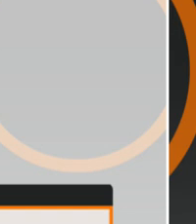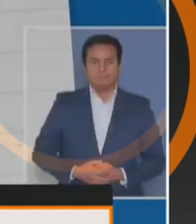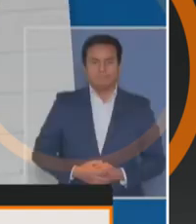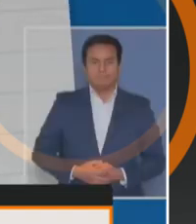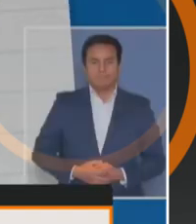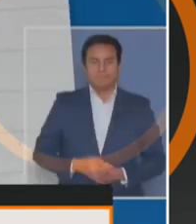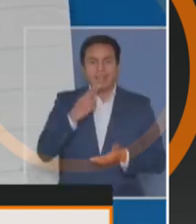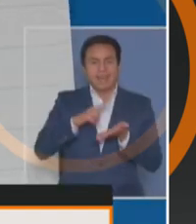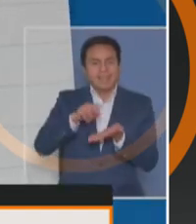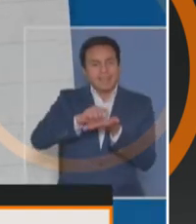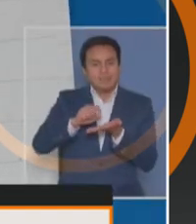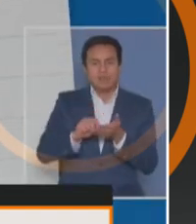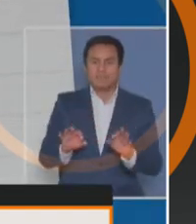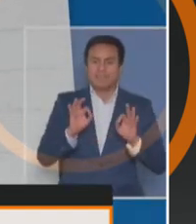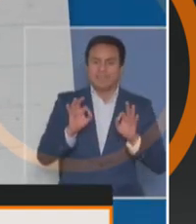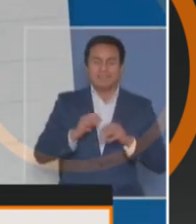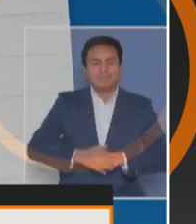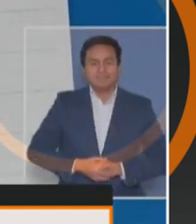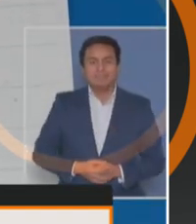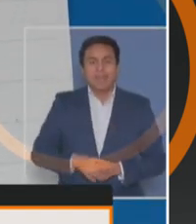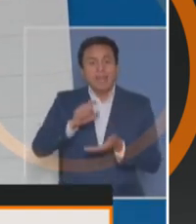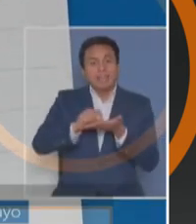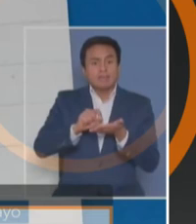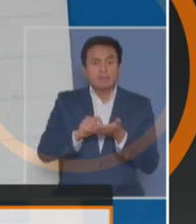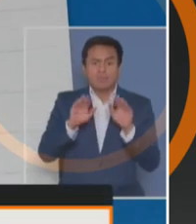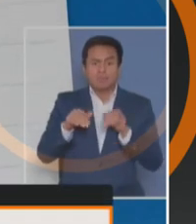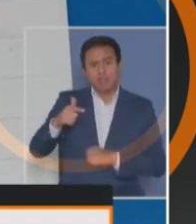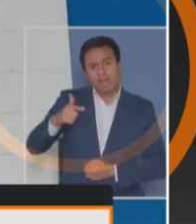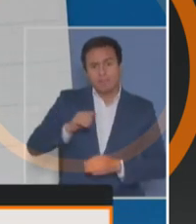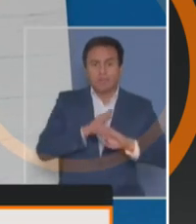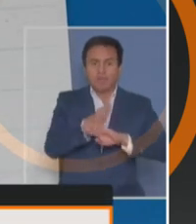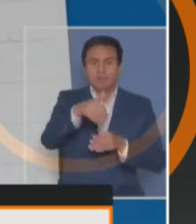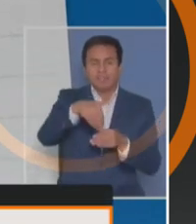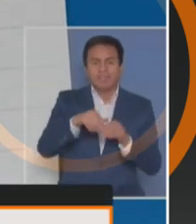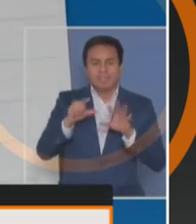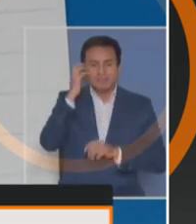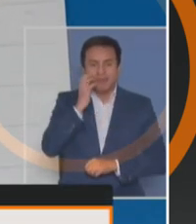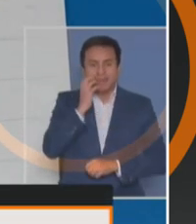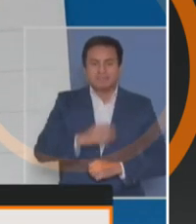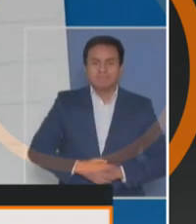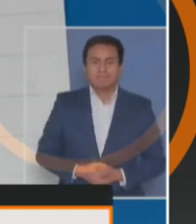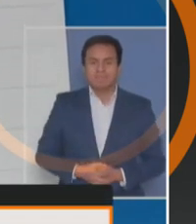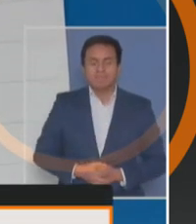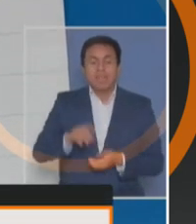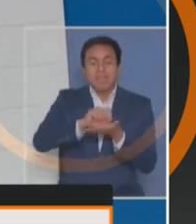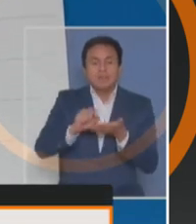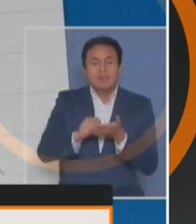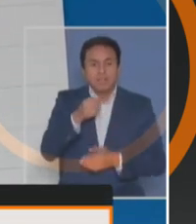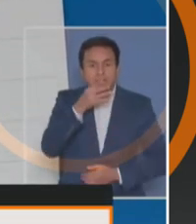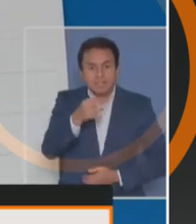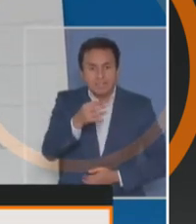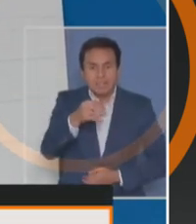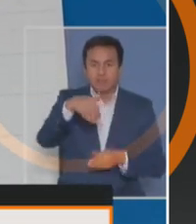política quiso institucionalizar el proceso dice bueno Esto hay que darle una salida porque así Esto va a reventar Y entonces